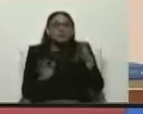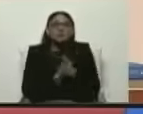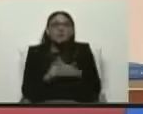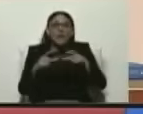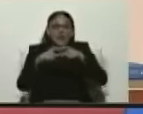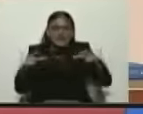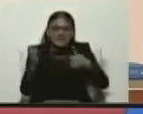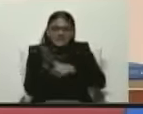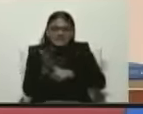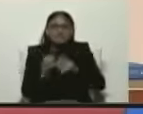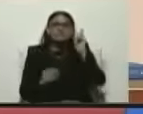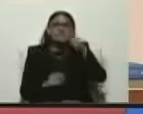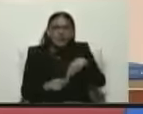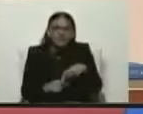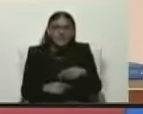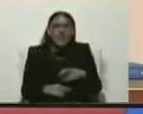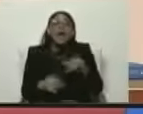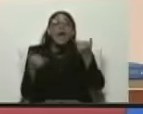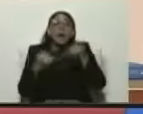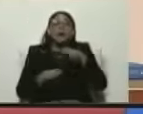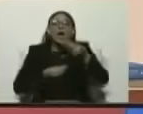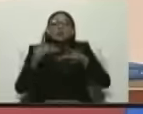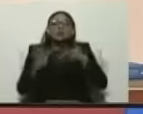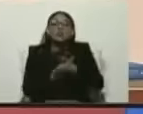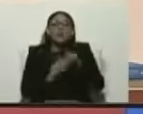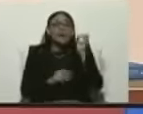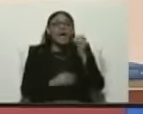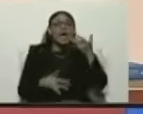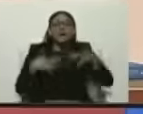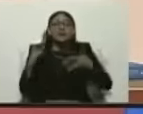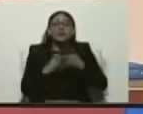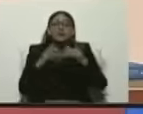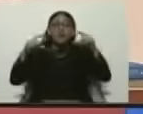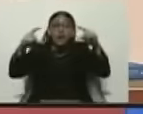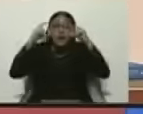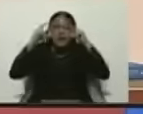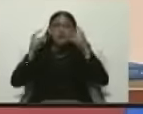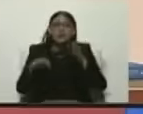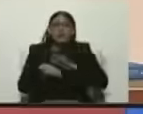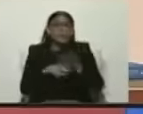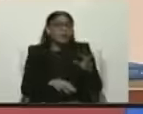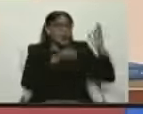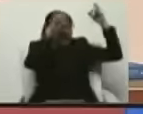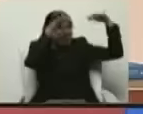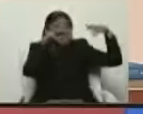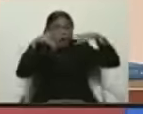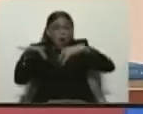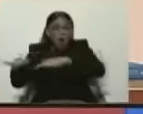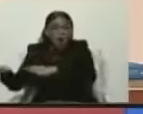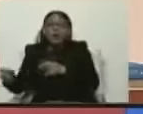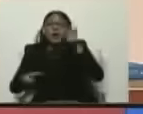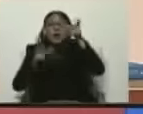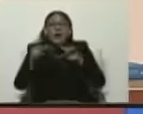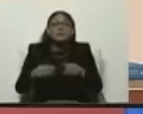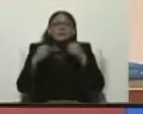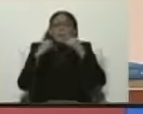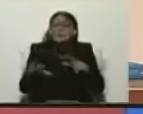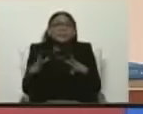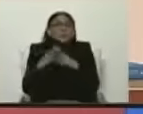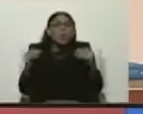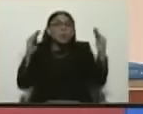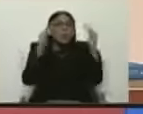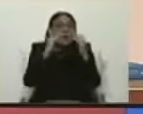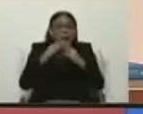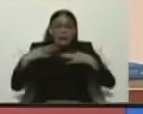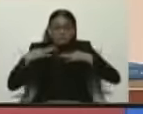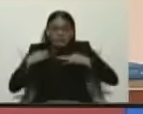licencia. Ahora vamos a la jornada de lentes, porque la gente con la crecida de los ríos, bueno, dejó todo, pues, todo. No da tiempo